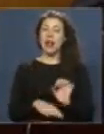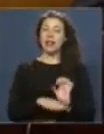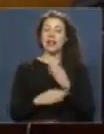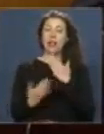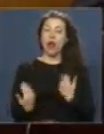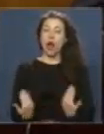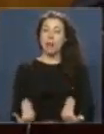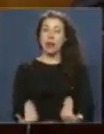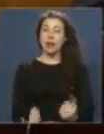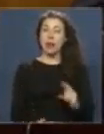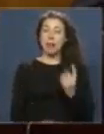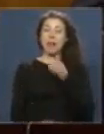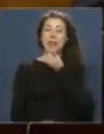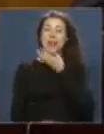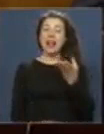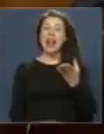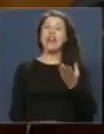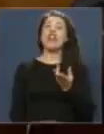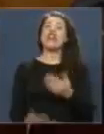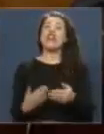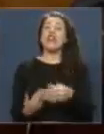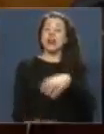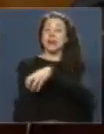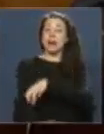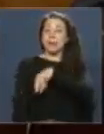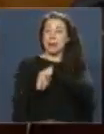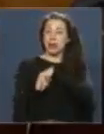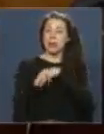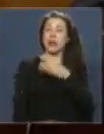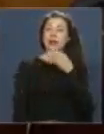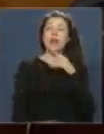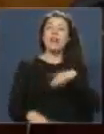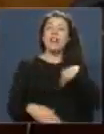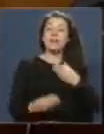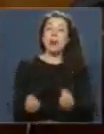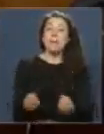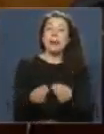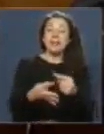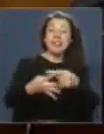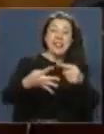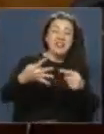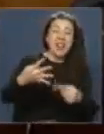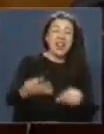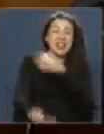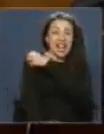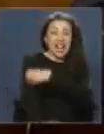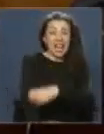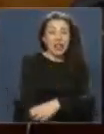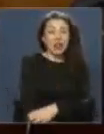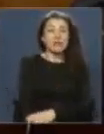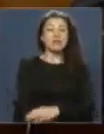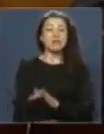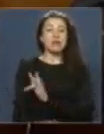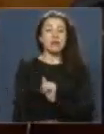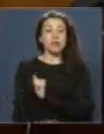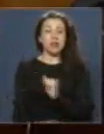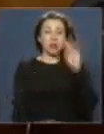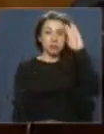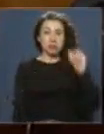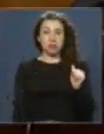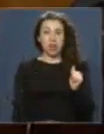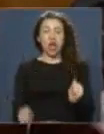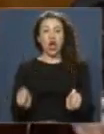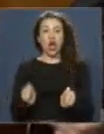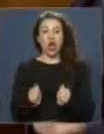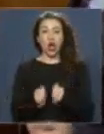emergencia, primero declarado en la región metropolitana y luego extendido a otras regiones, efectivos de las Fuerzas Armadas en